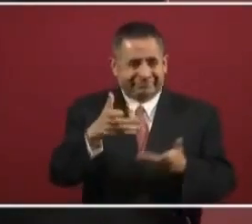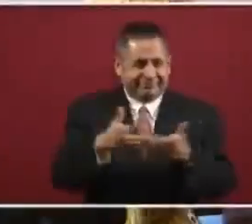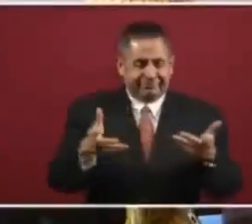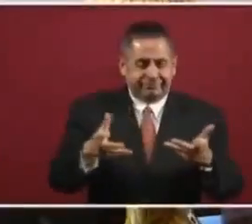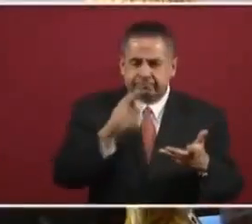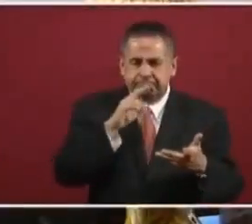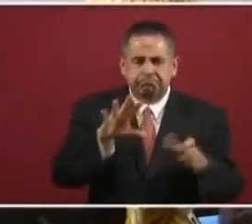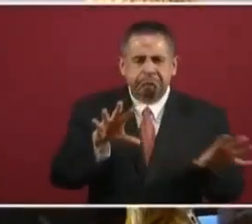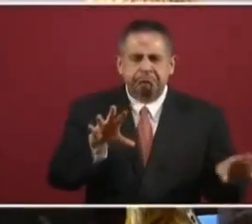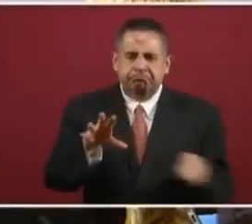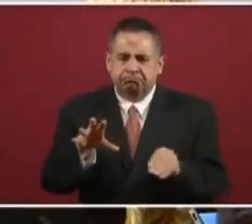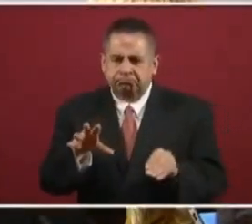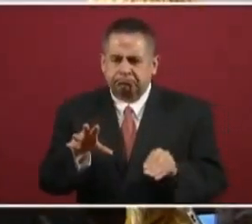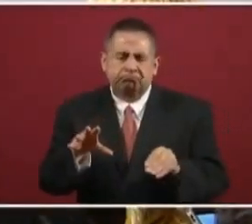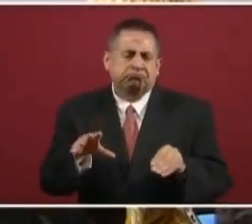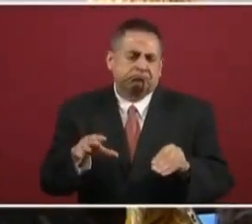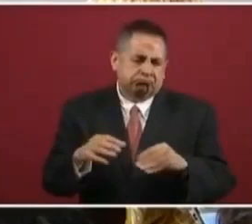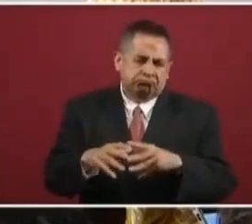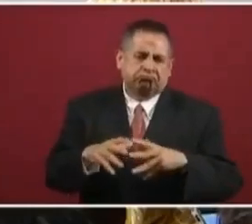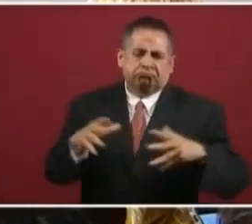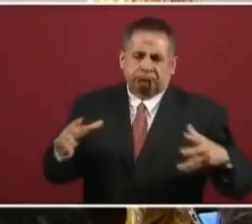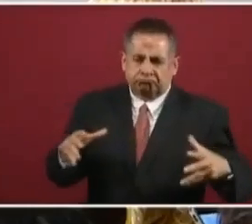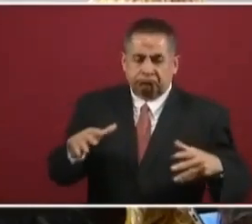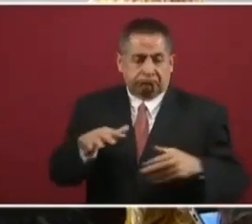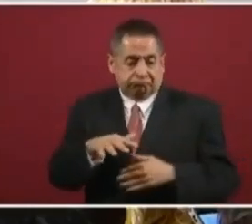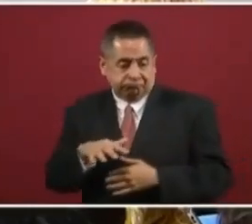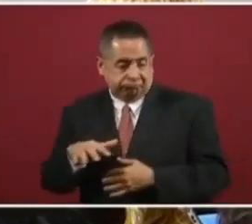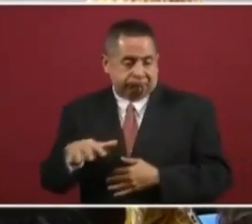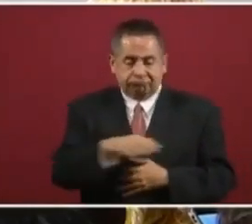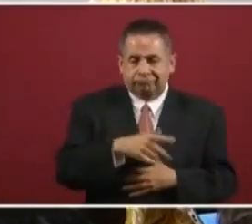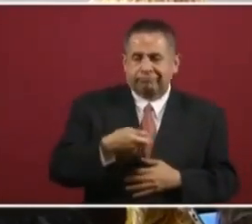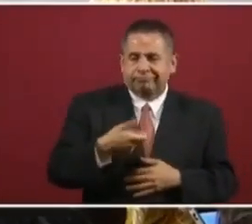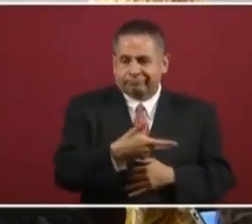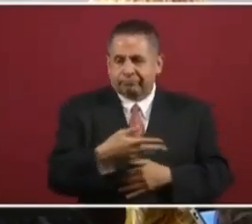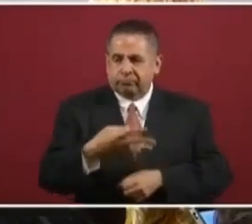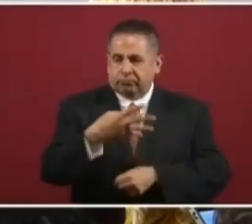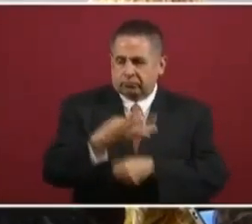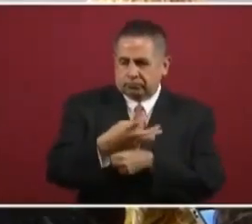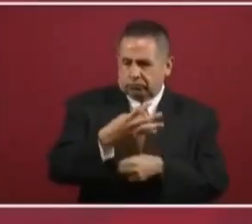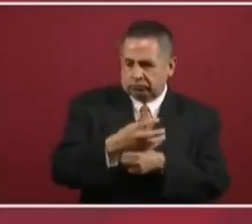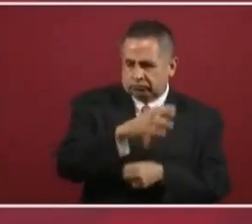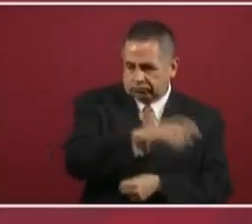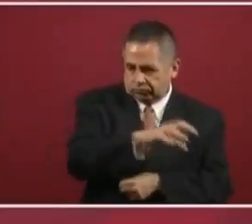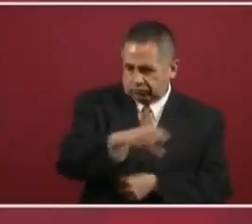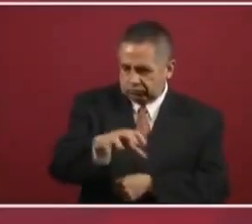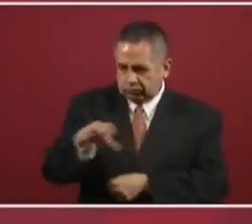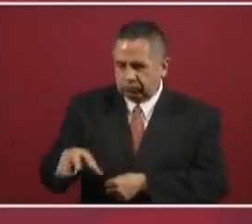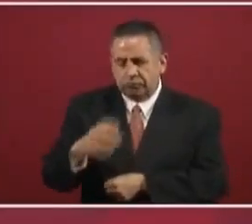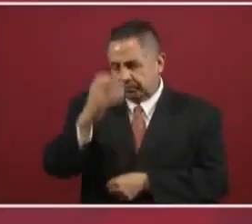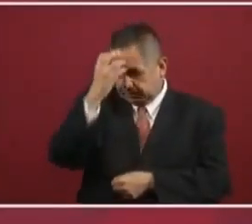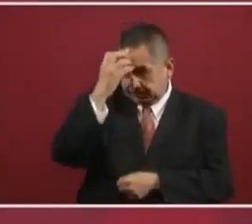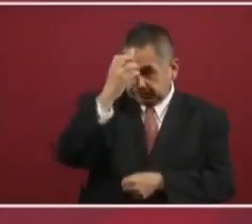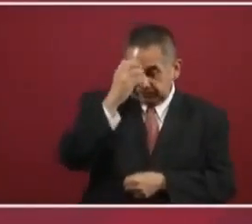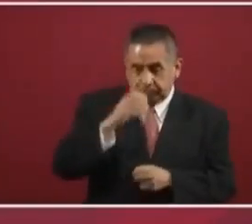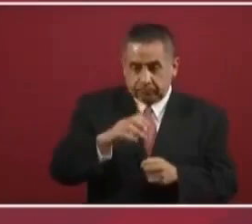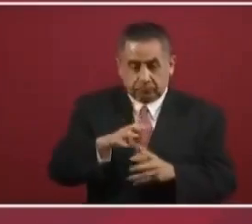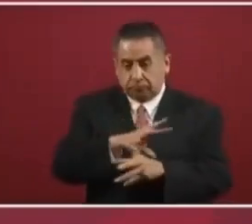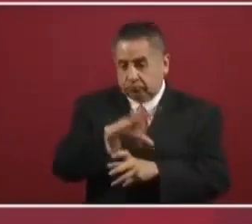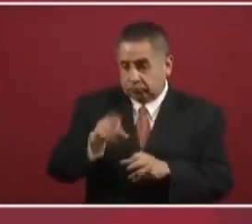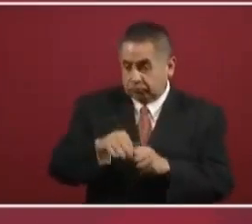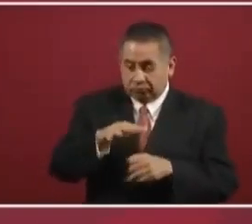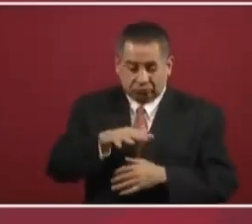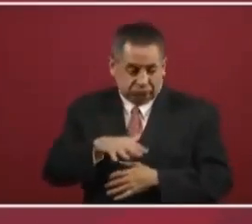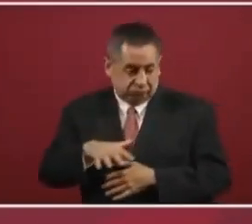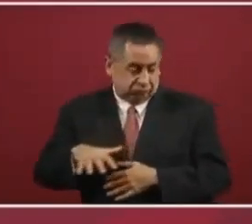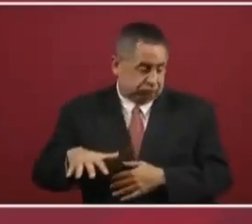formarán parte de lo que va a ser la cuarta sección del bosque chapultep y se va a integrar todo el bosque